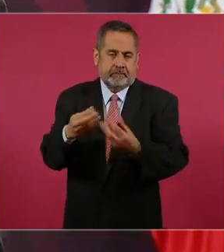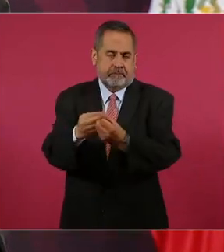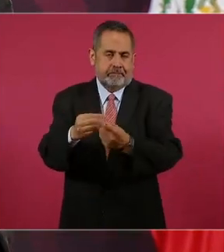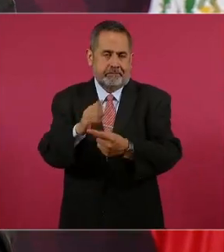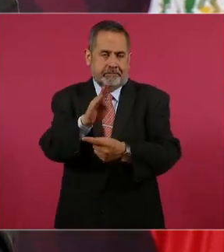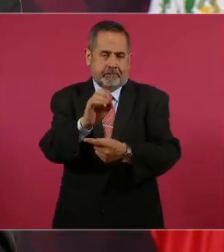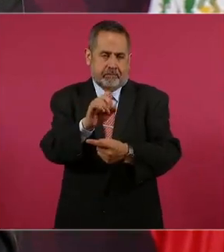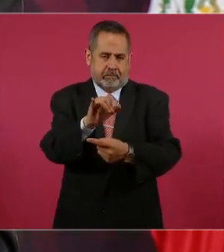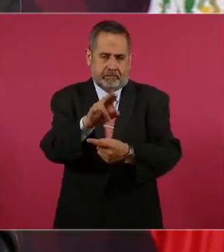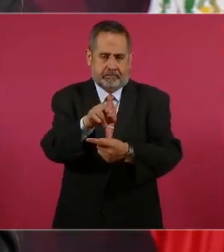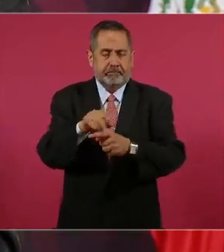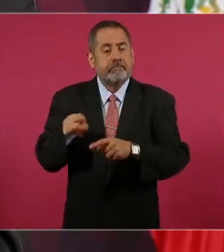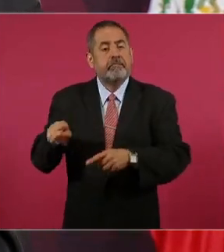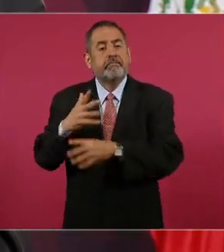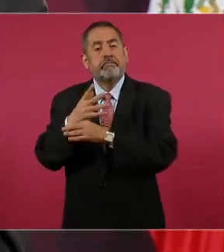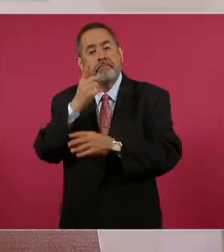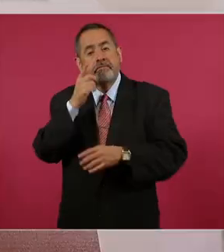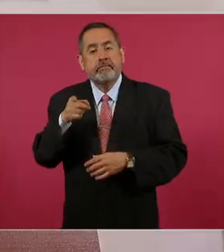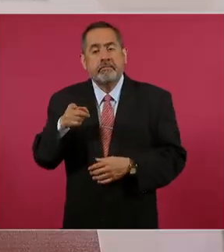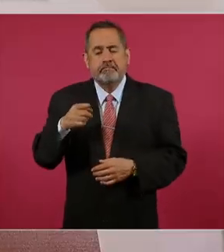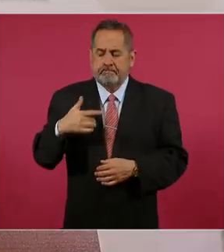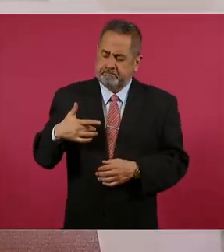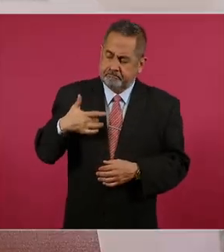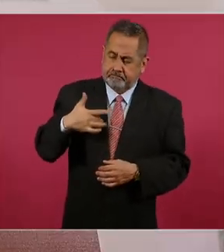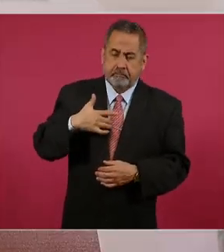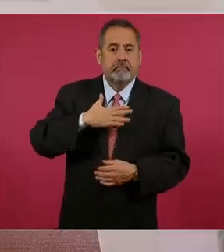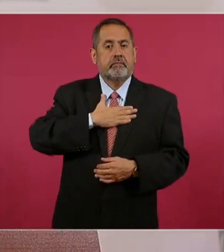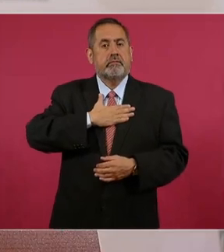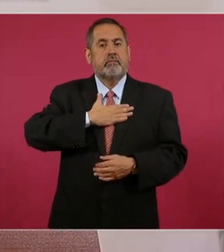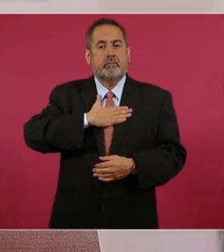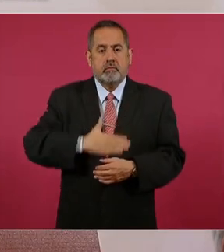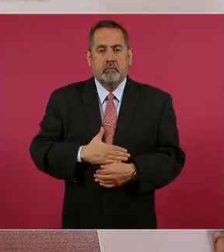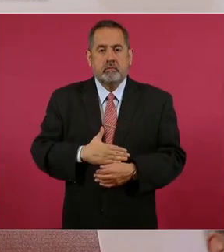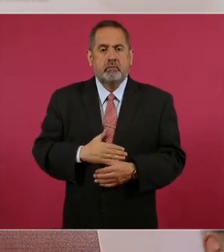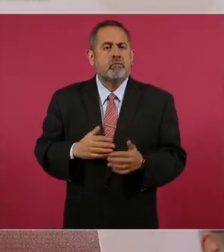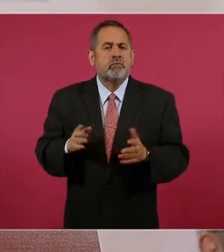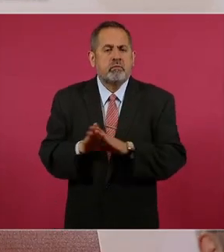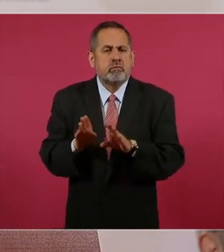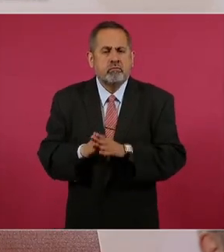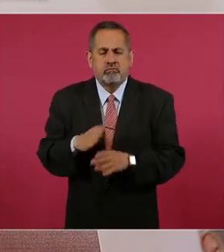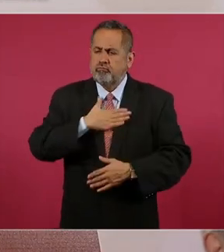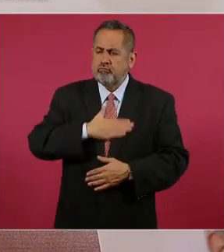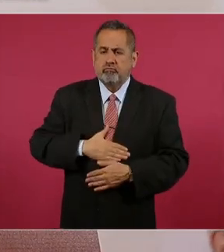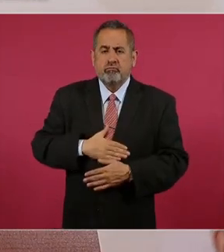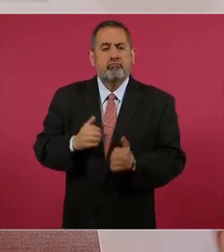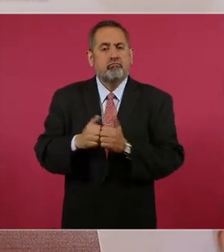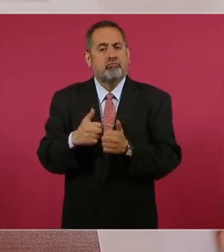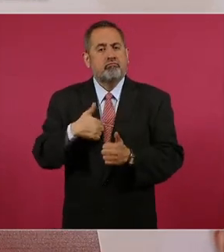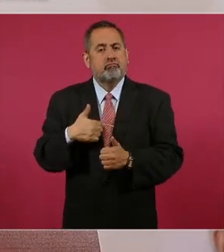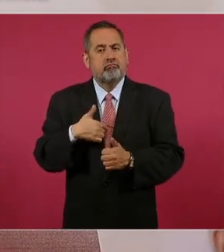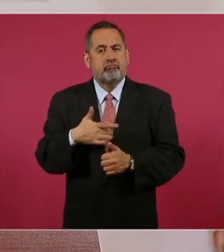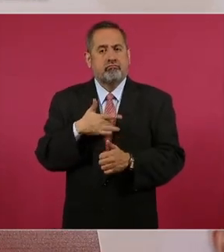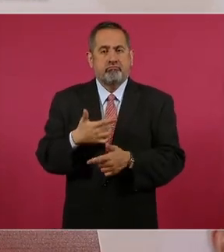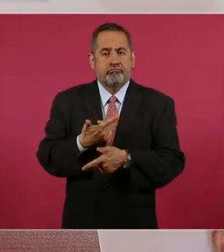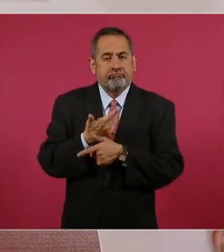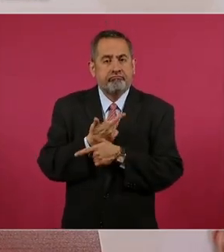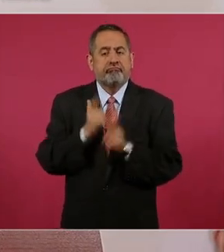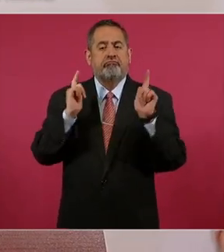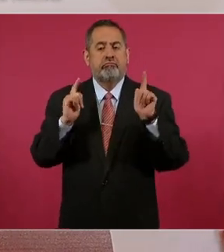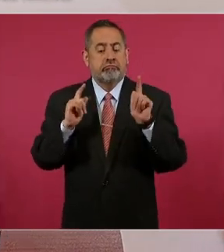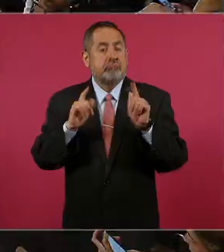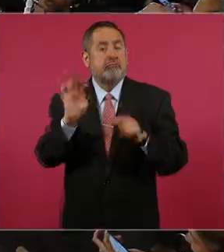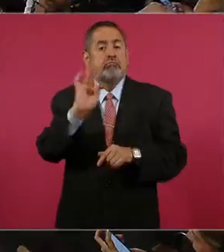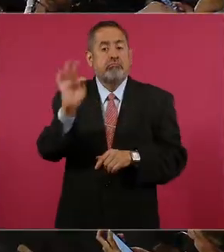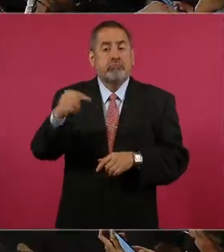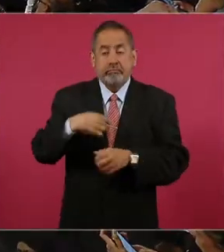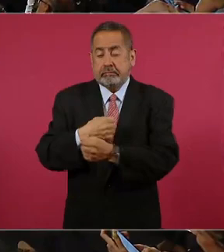los sentimientos de justicia que hijos de la libertad, pues nunca siendo esclavos